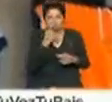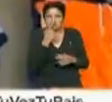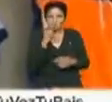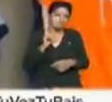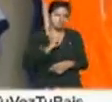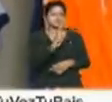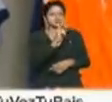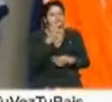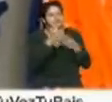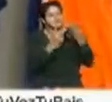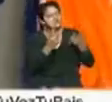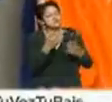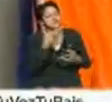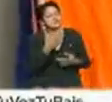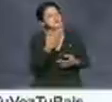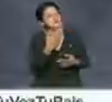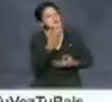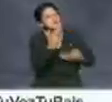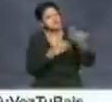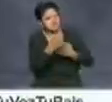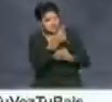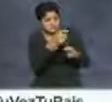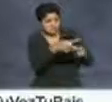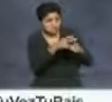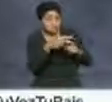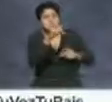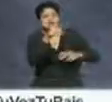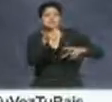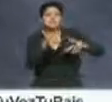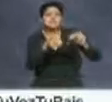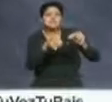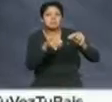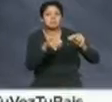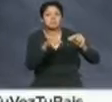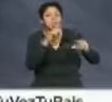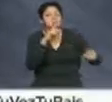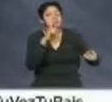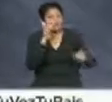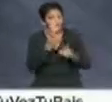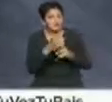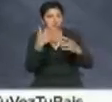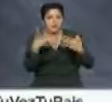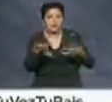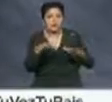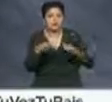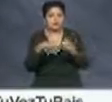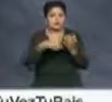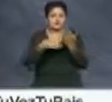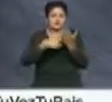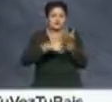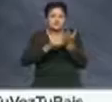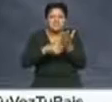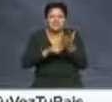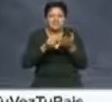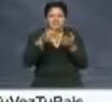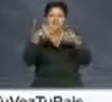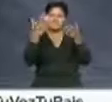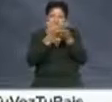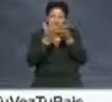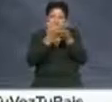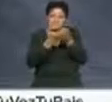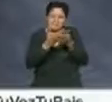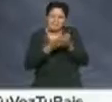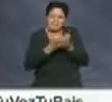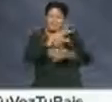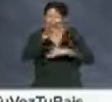a visitar, a ver cómo era la cosa, qué pasaba y para qué. Muy bien. Fue todo factible, me